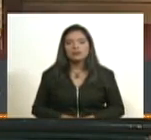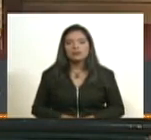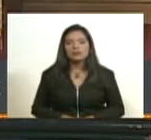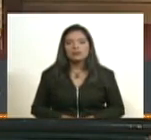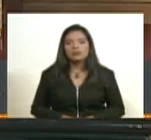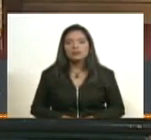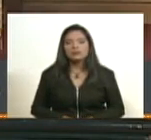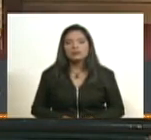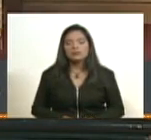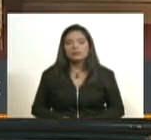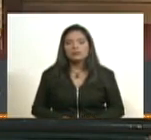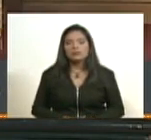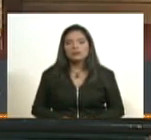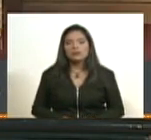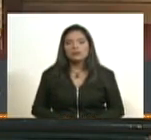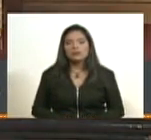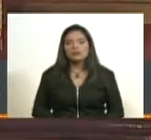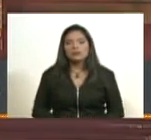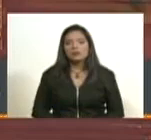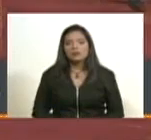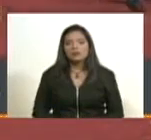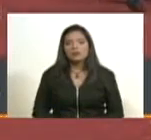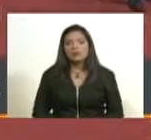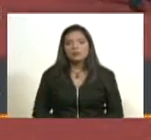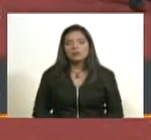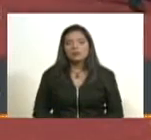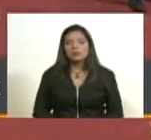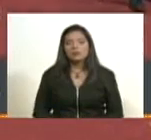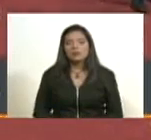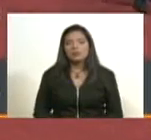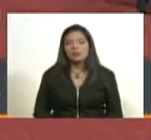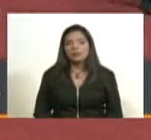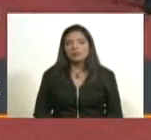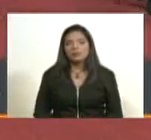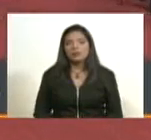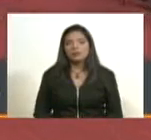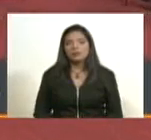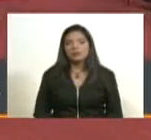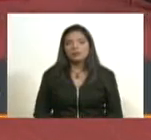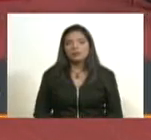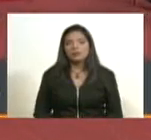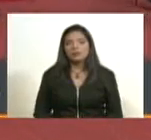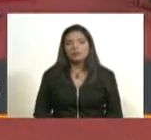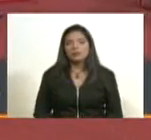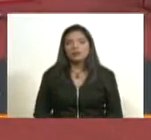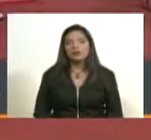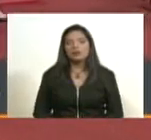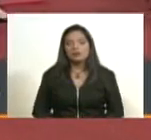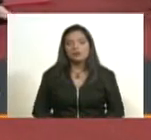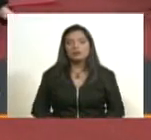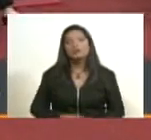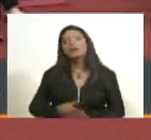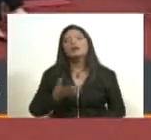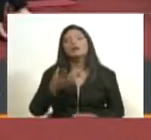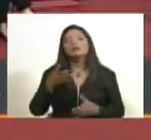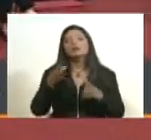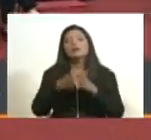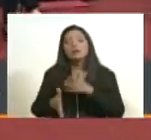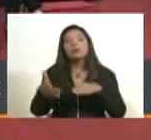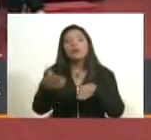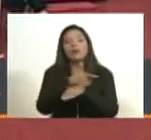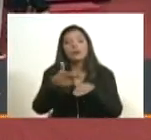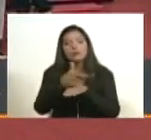Y en esa reunión solo se dedicaron a pelear por las candidaturas a gobernadores y